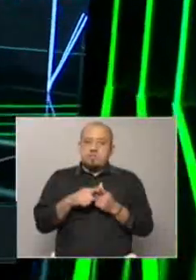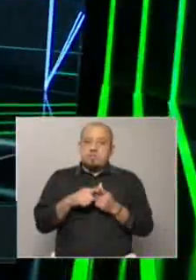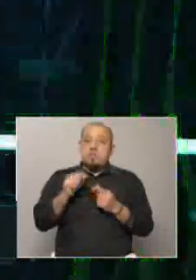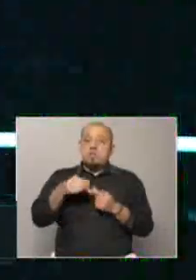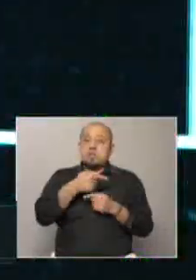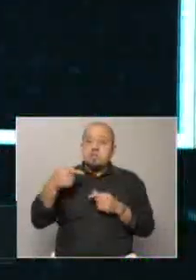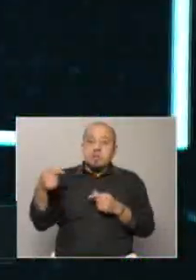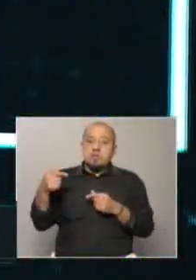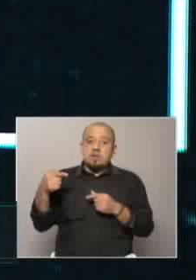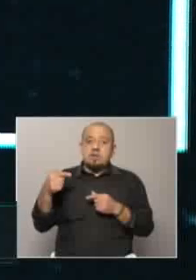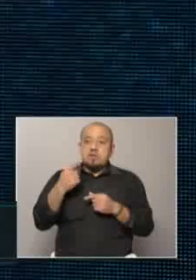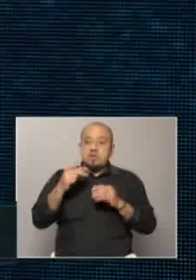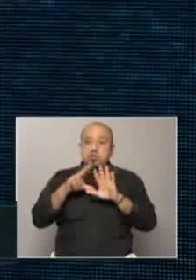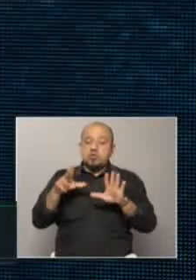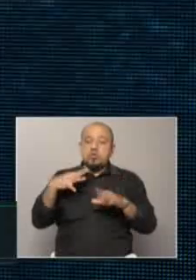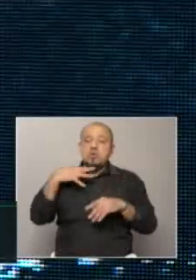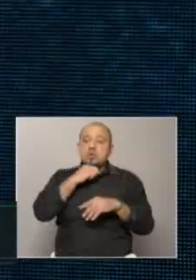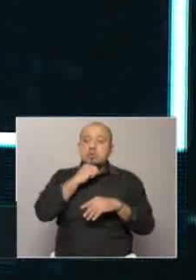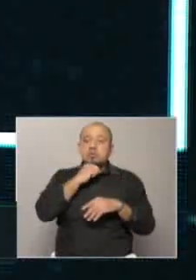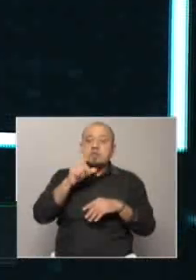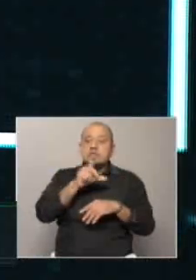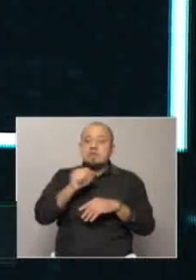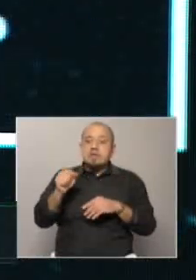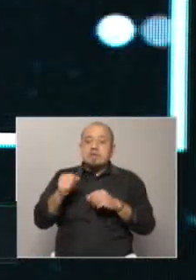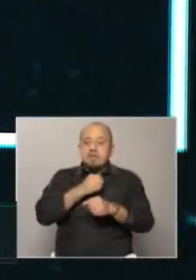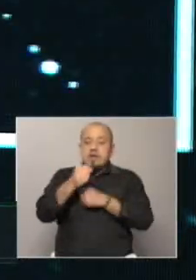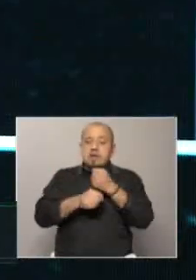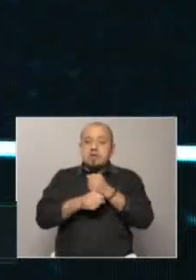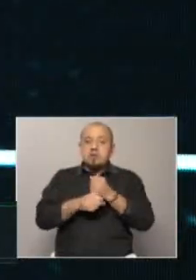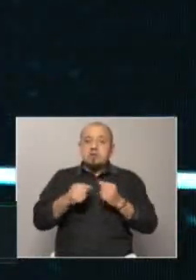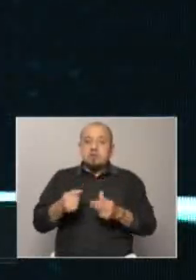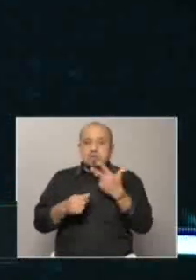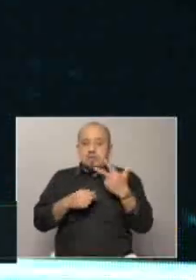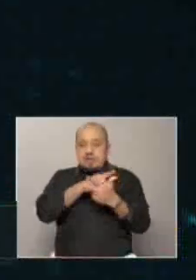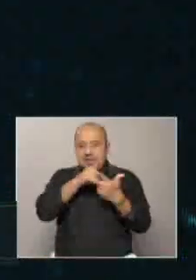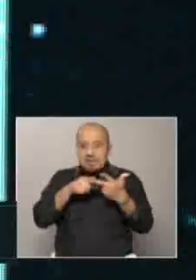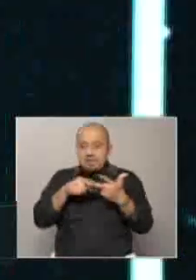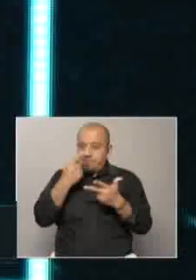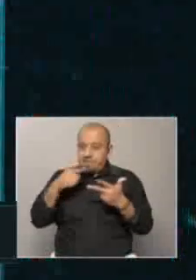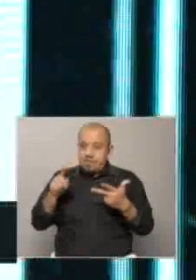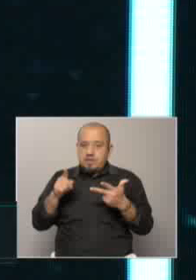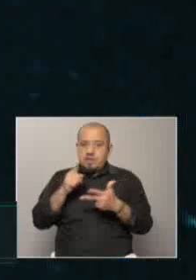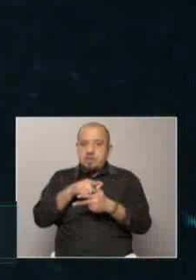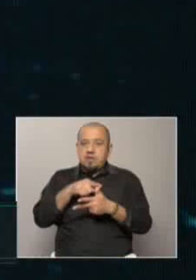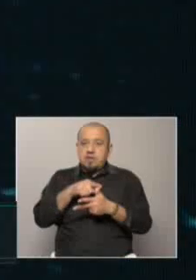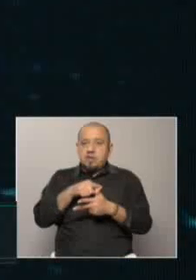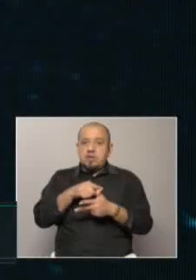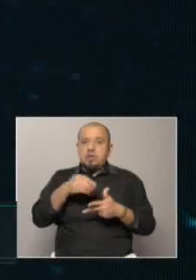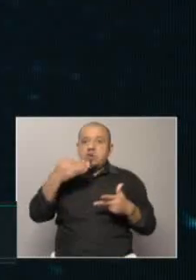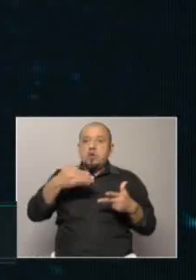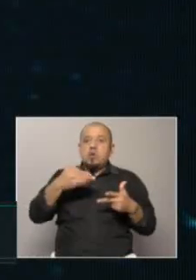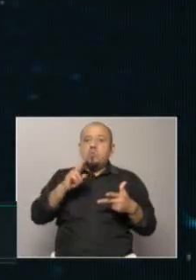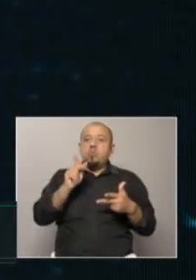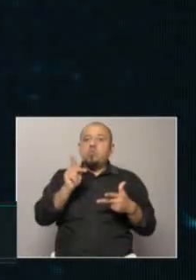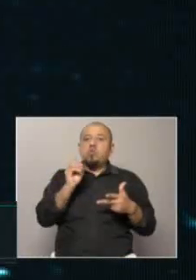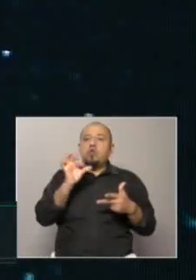esta semana en particular. El 18 de agosto. Se cumplen 100 años del nacimiento de 3 grandes muy diferentes. Sí. Mira, por ejemplo, Charles Bukowski,